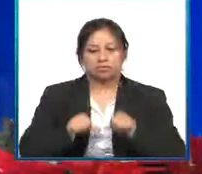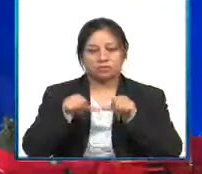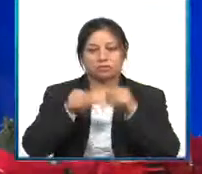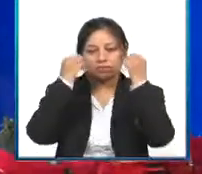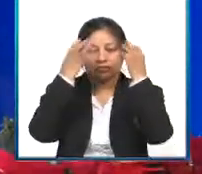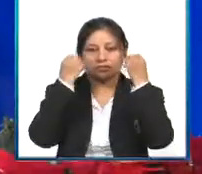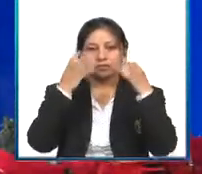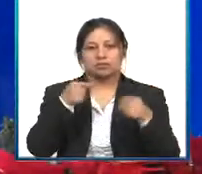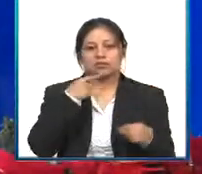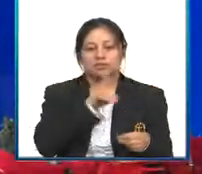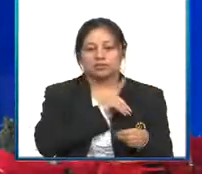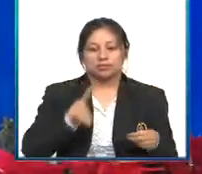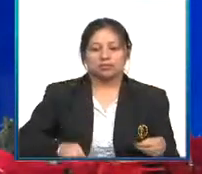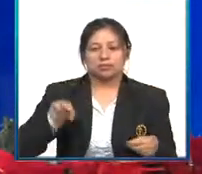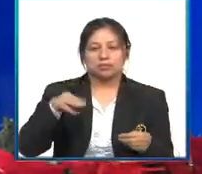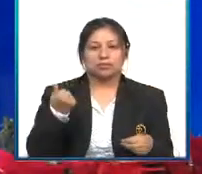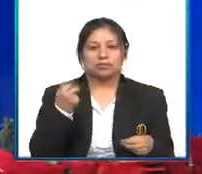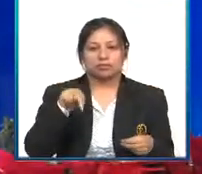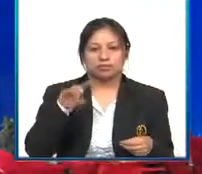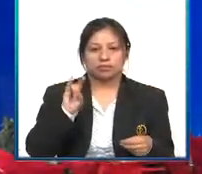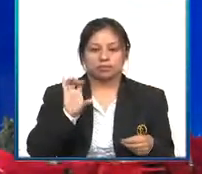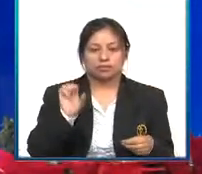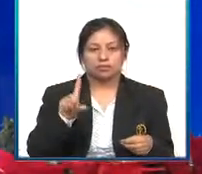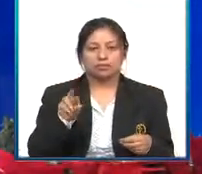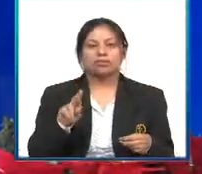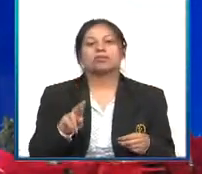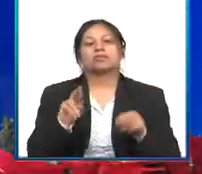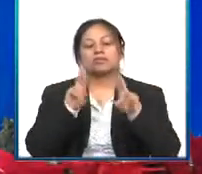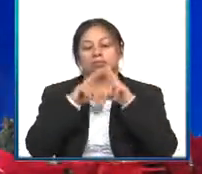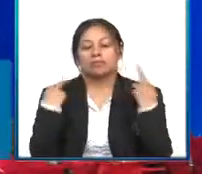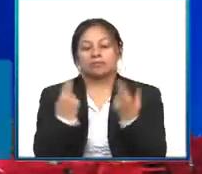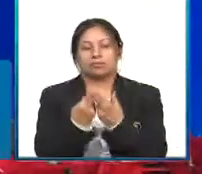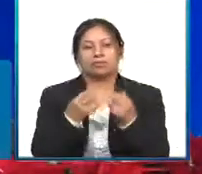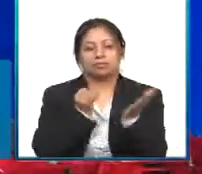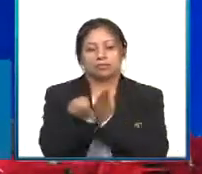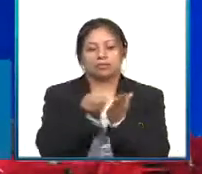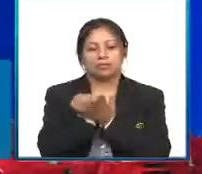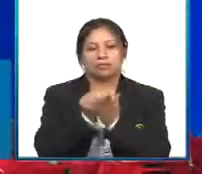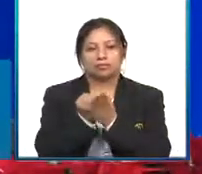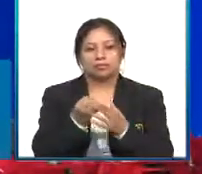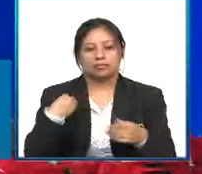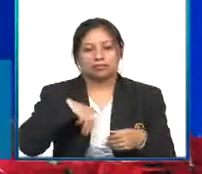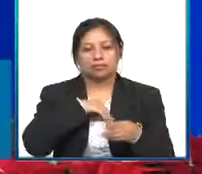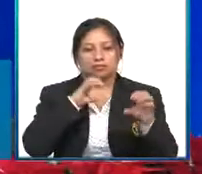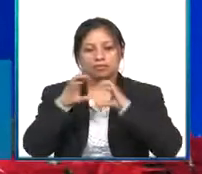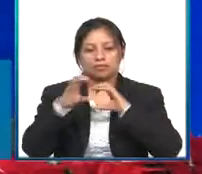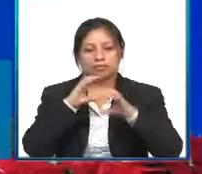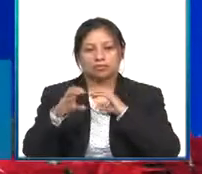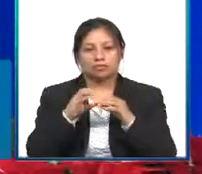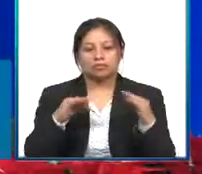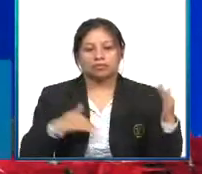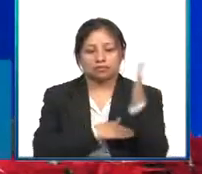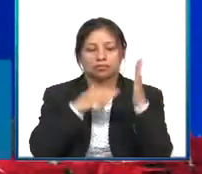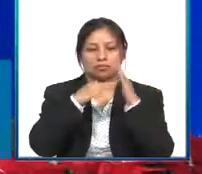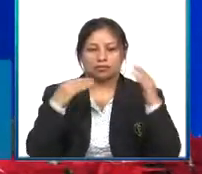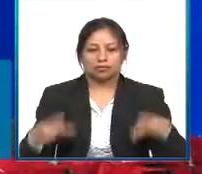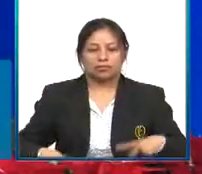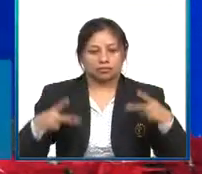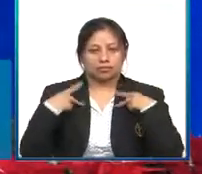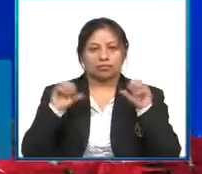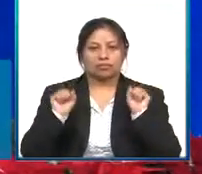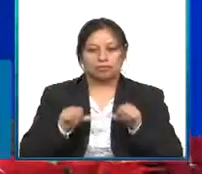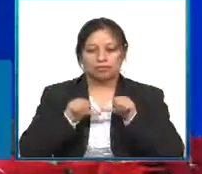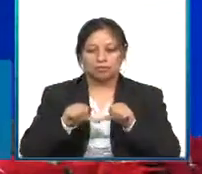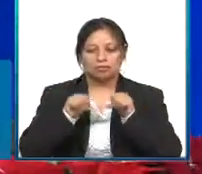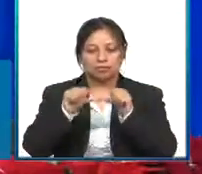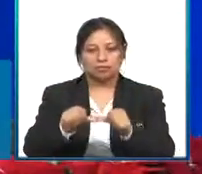Continuamos con más noticias. El diputado Manuel de Jesús Rivera se reunió con representantes de instituciones del Ministerio de Comunicaciones, Infraestructura y Vivienda para